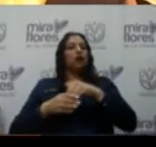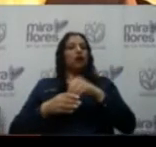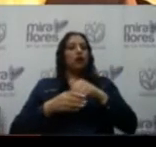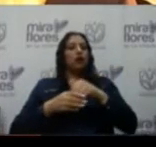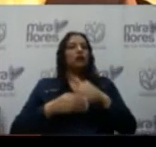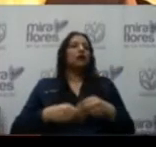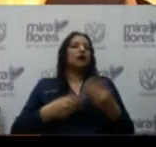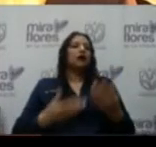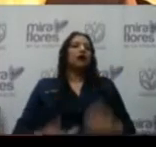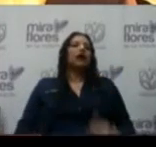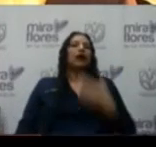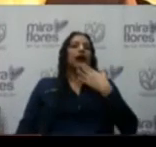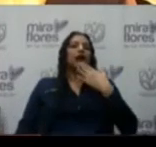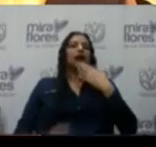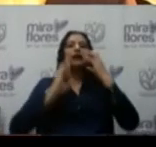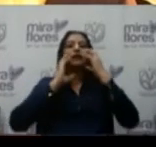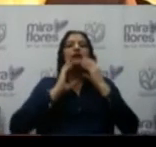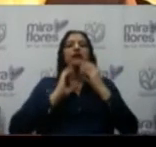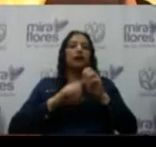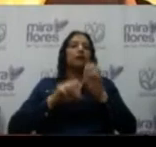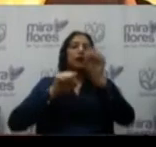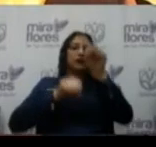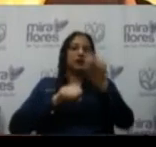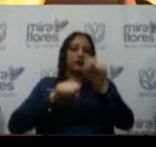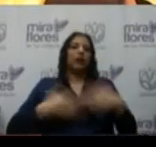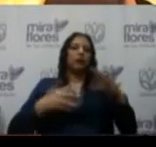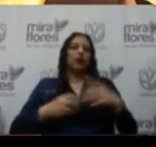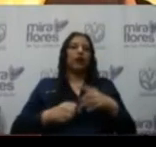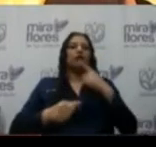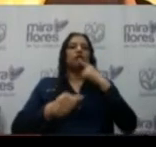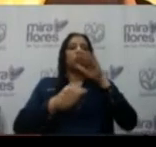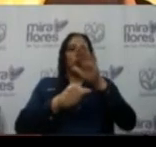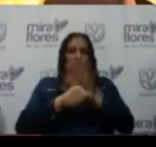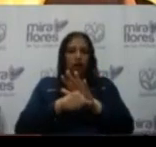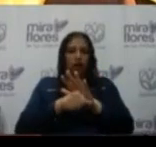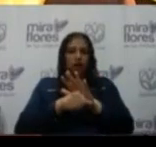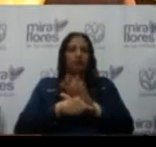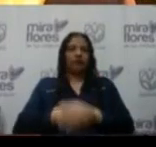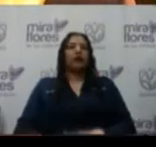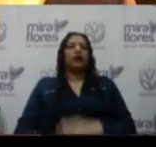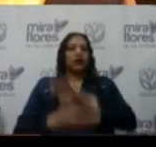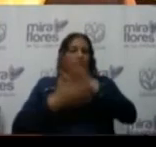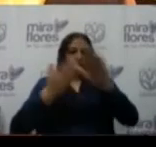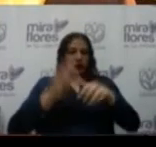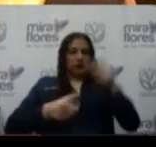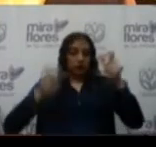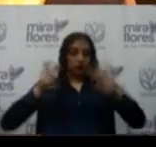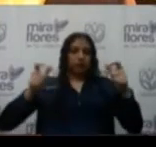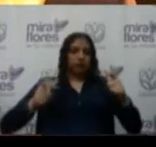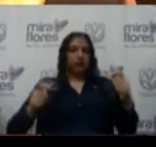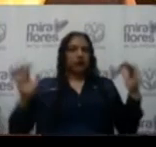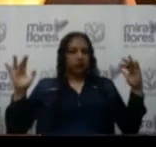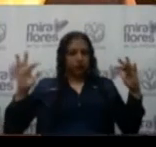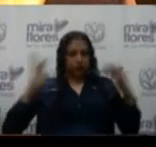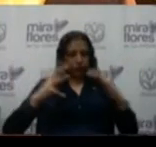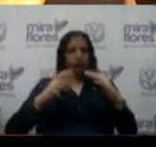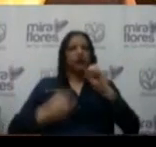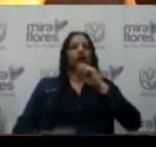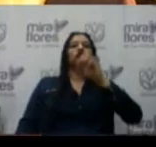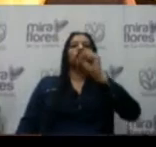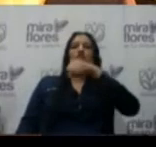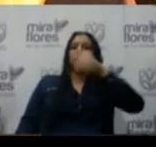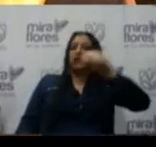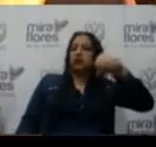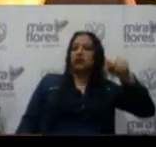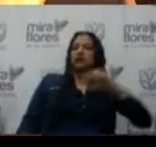al expresado señor general para proceder a la jura de ella. Todos los señores concurrentes por sí y satisfechos de la